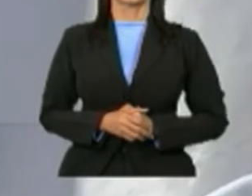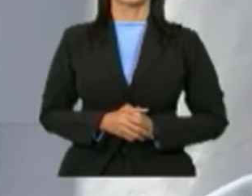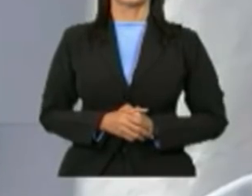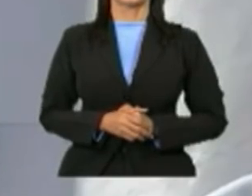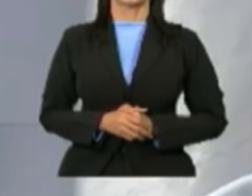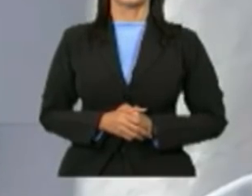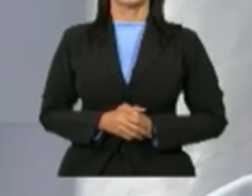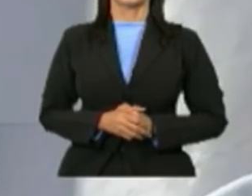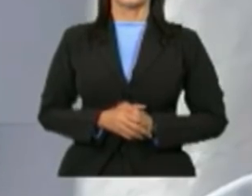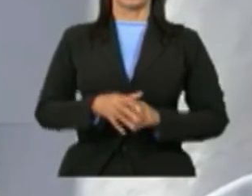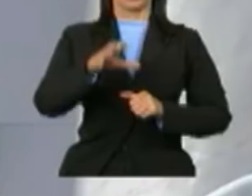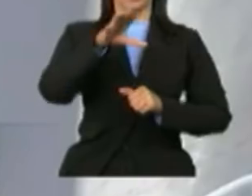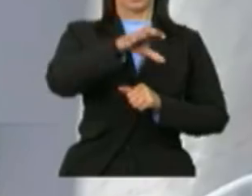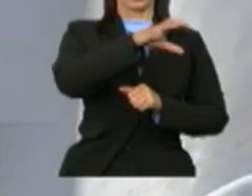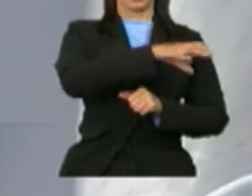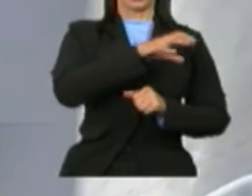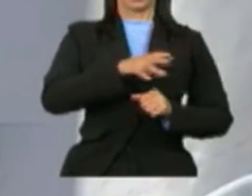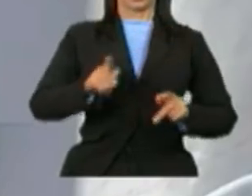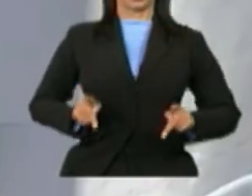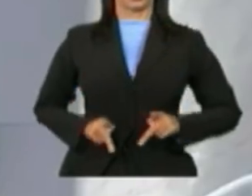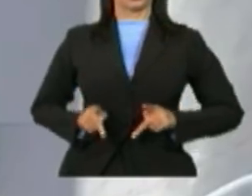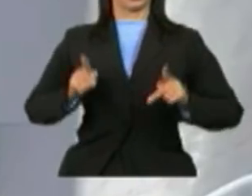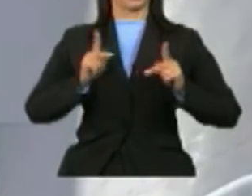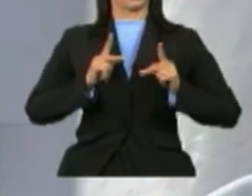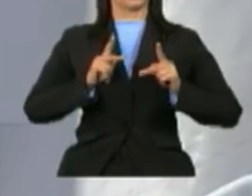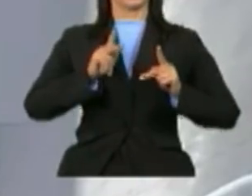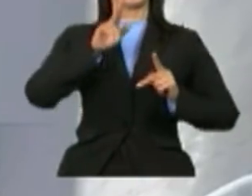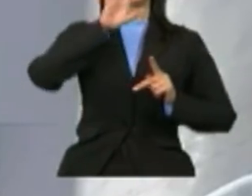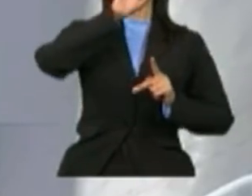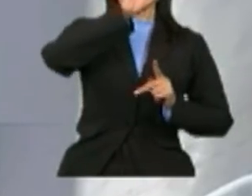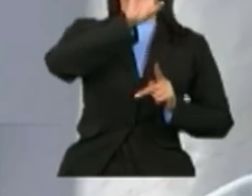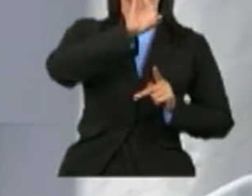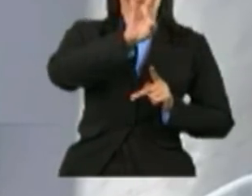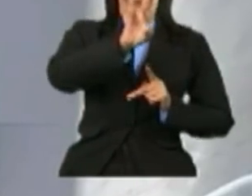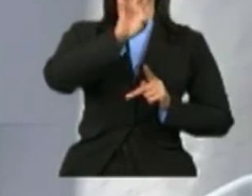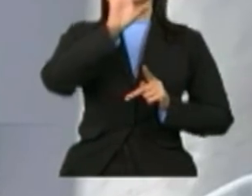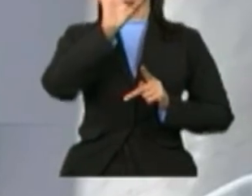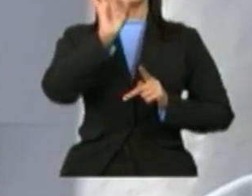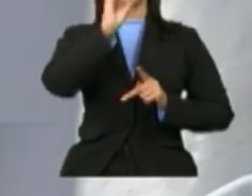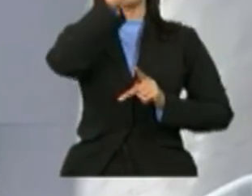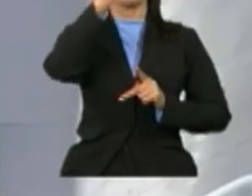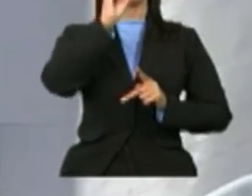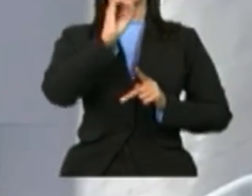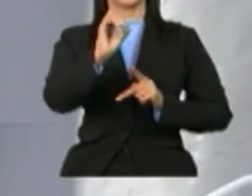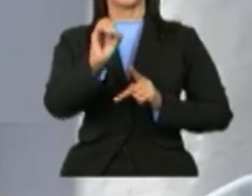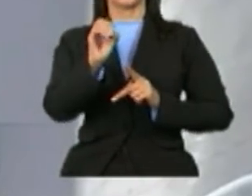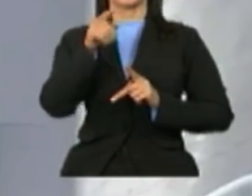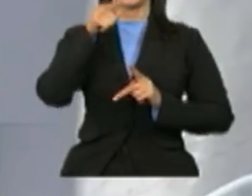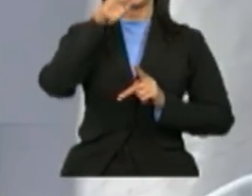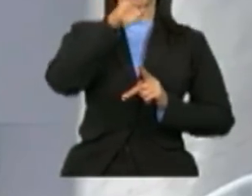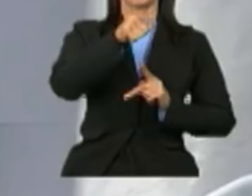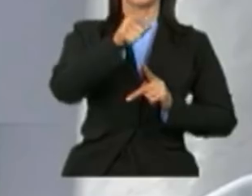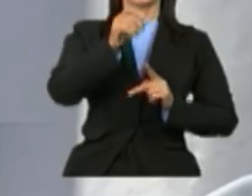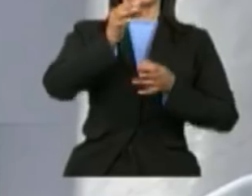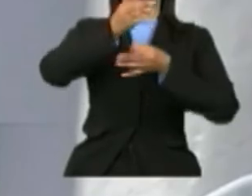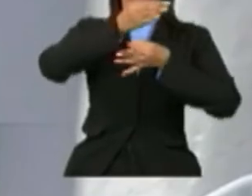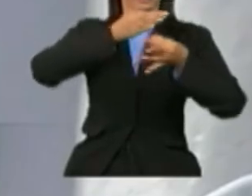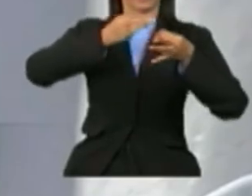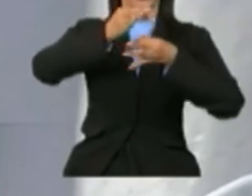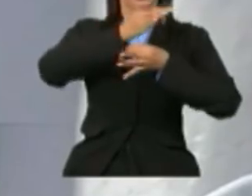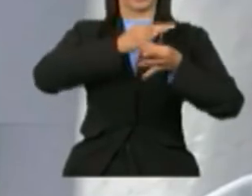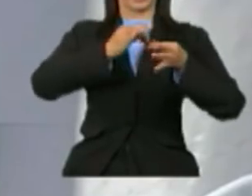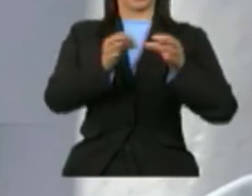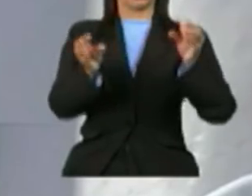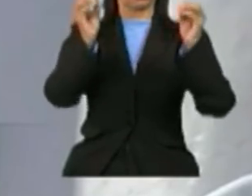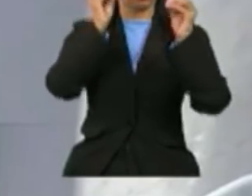Por lugar de residencia, el 79% de los fallecidos corresponden a San Francisco de